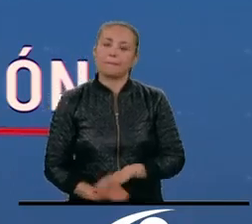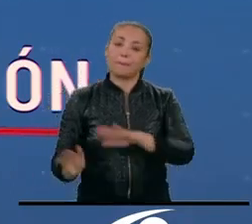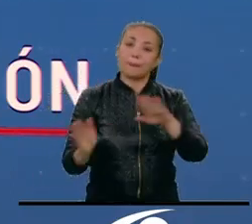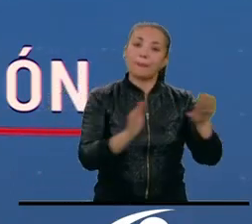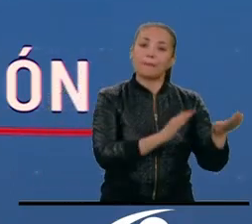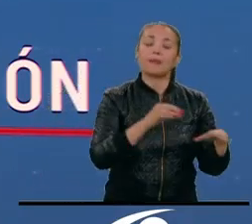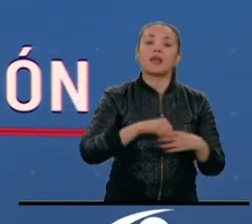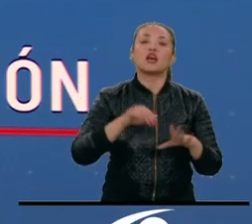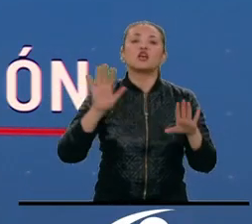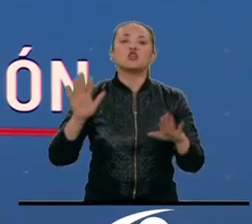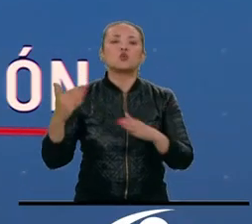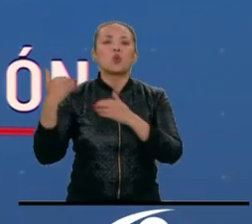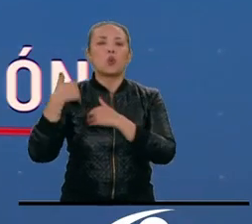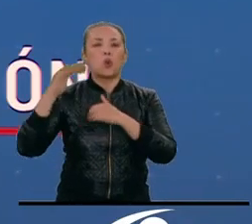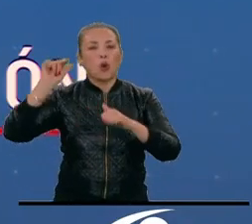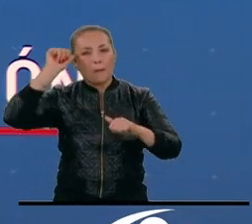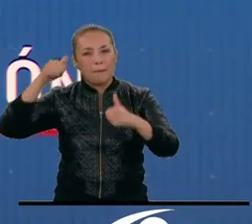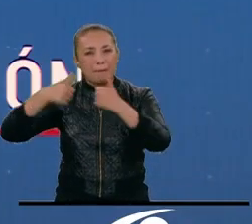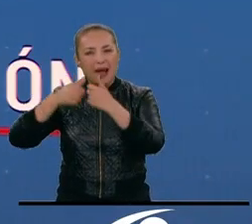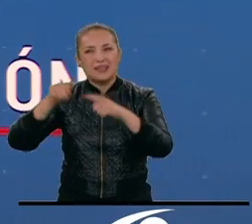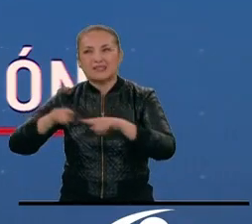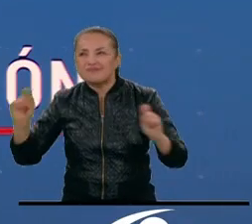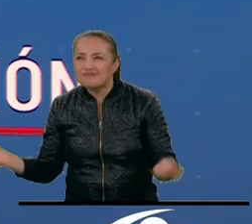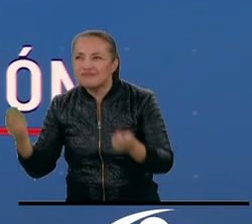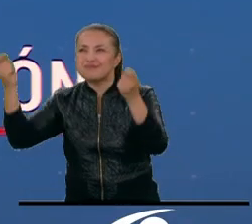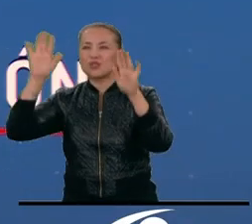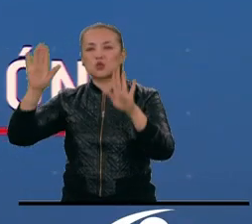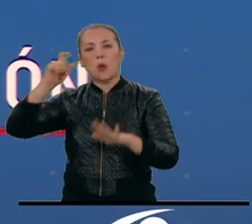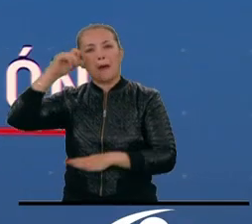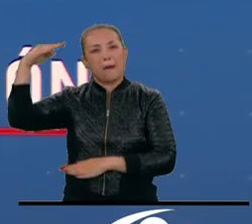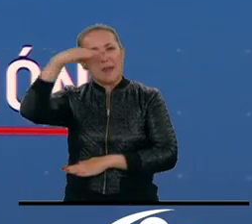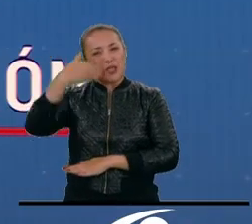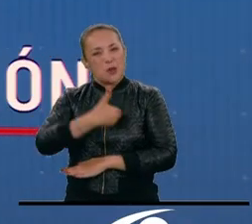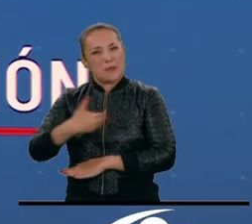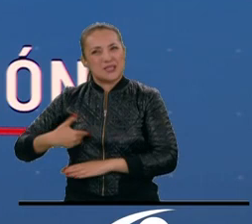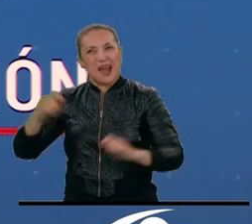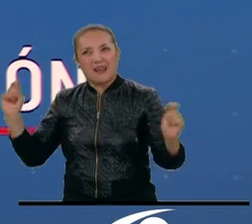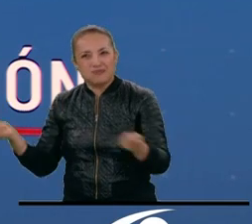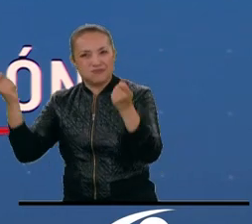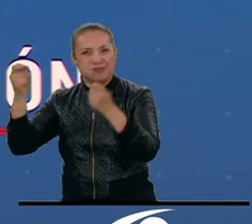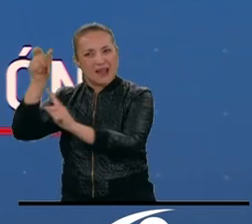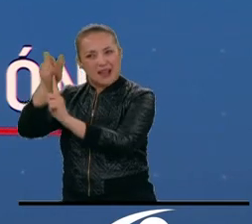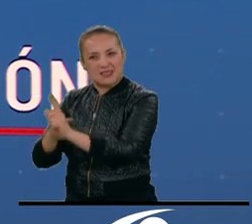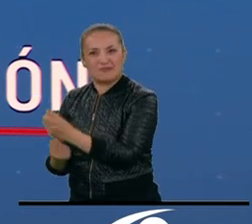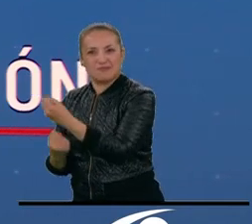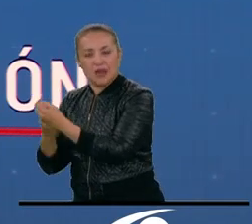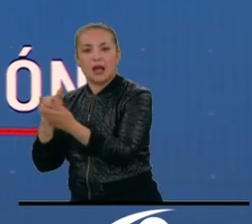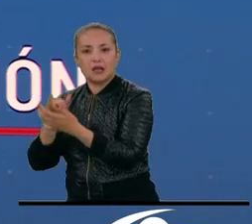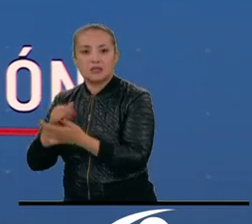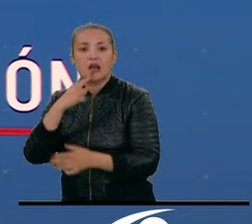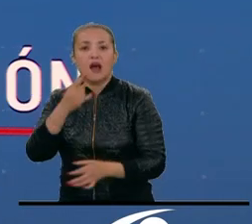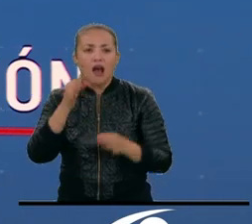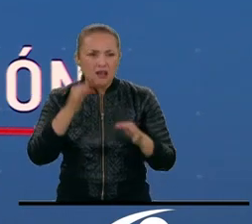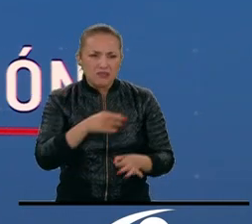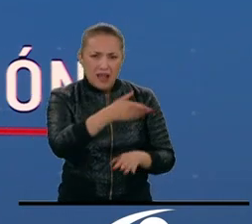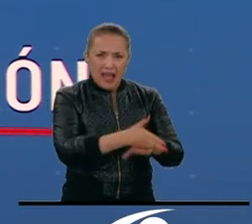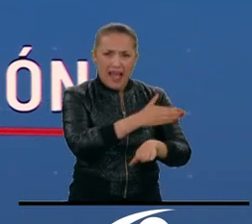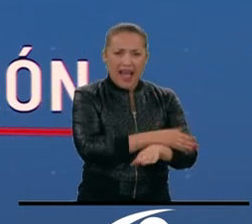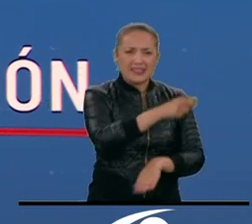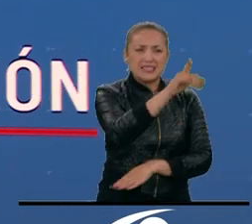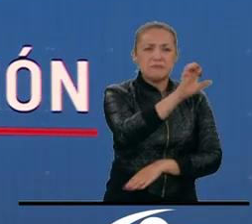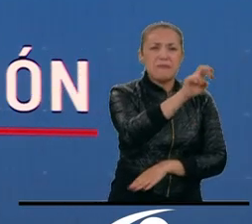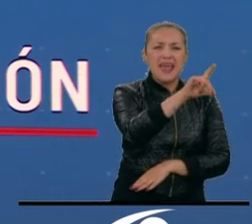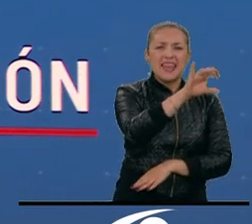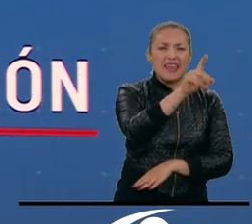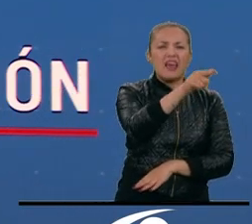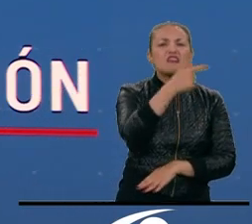El gerente de la campaña Petro, presidente, desmintió la versión de Armando Benedetti, que aseguró que a ella entraron 15 mil millones de pesos. Esto